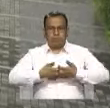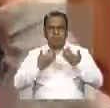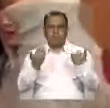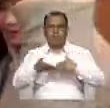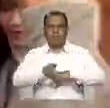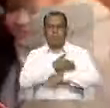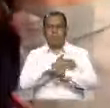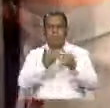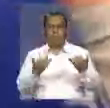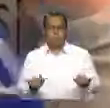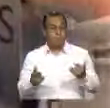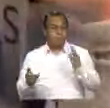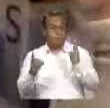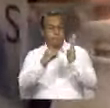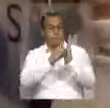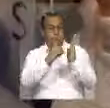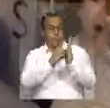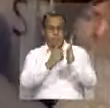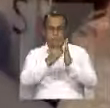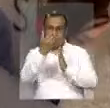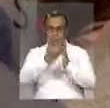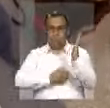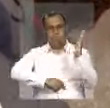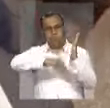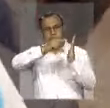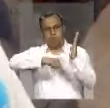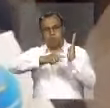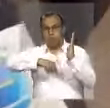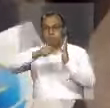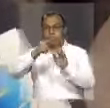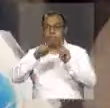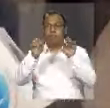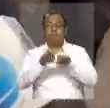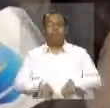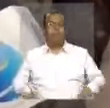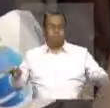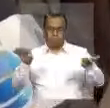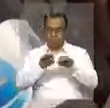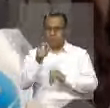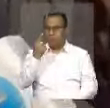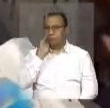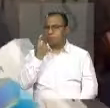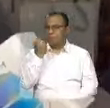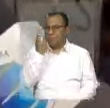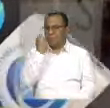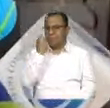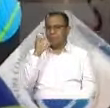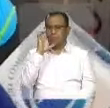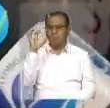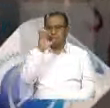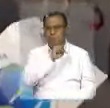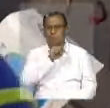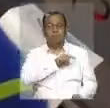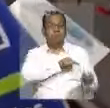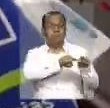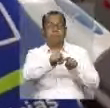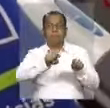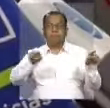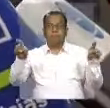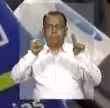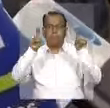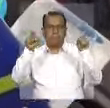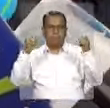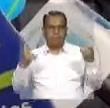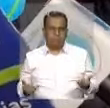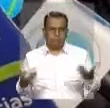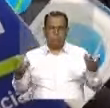tenemos listo el decreto para expedirlo. Es importante entender que muchas personas